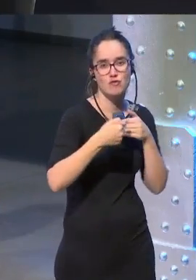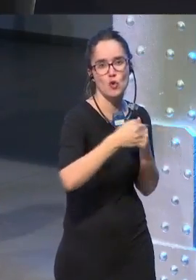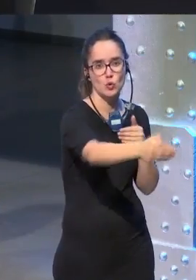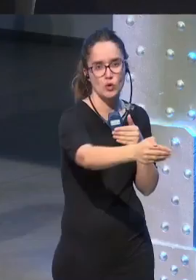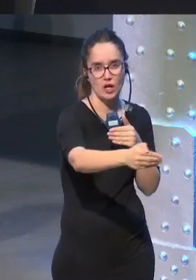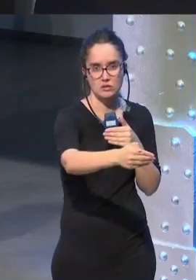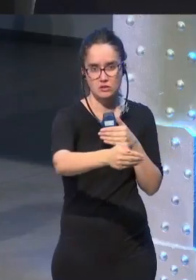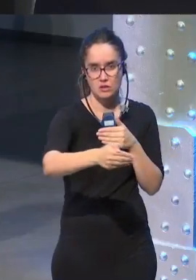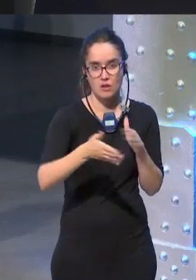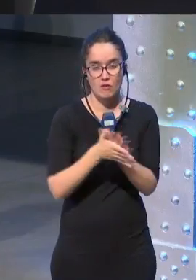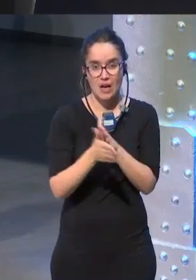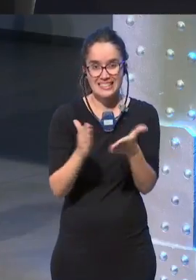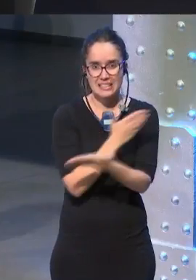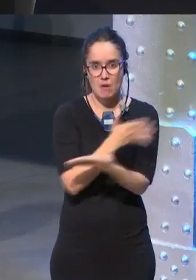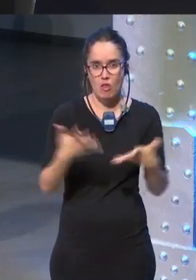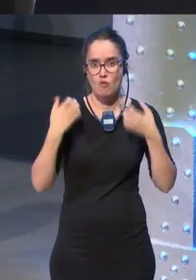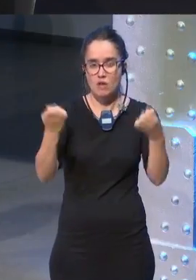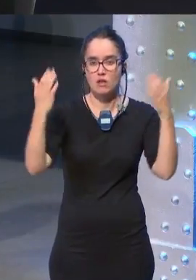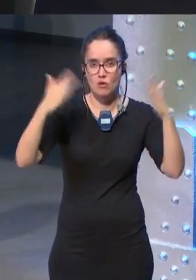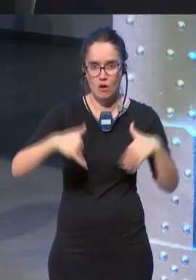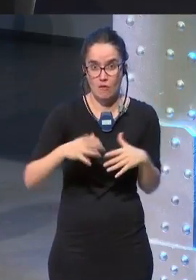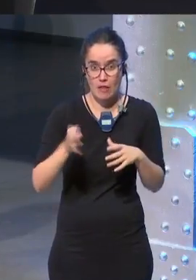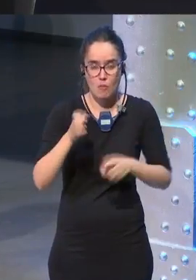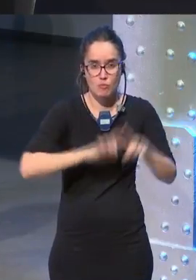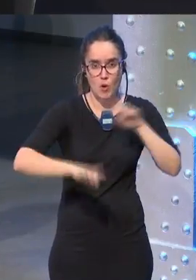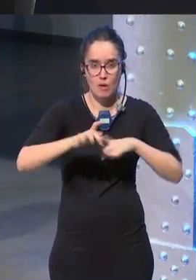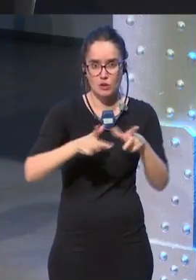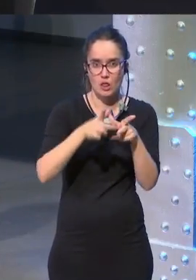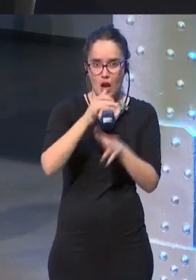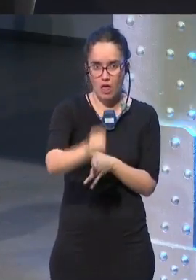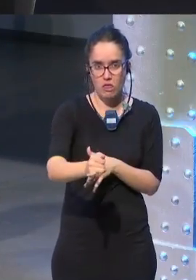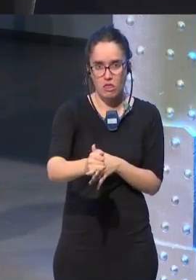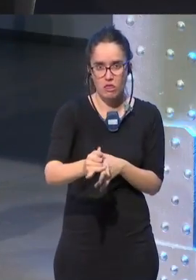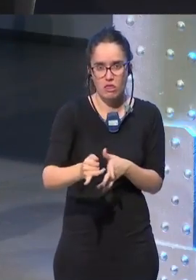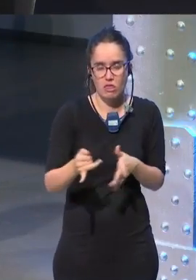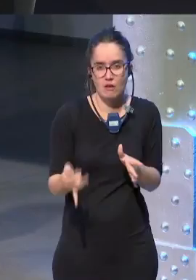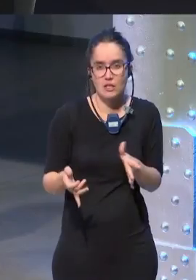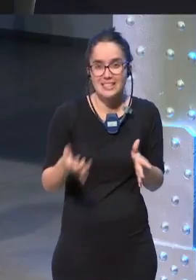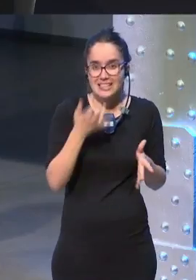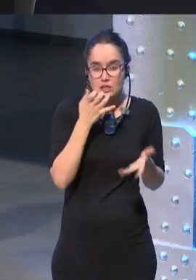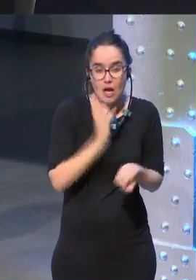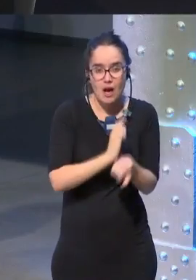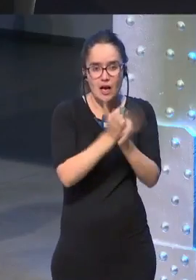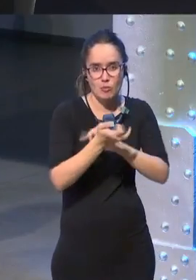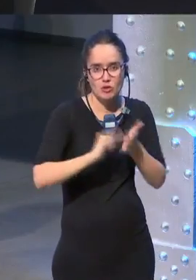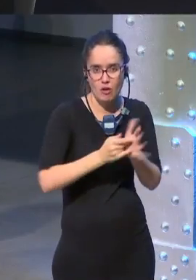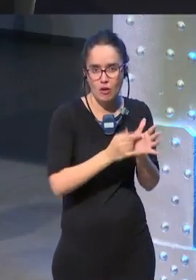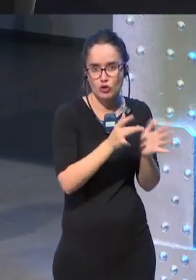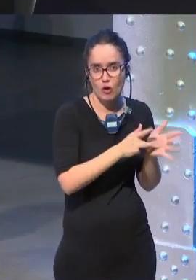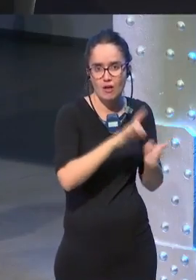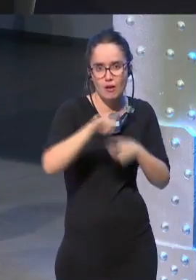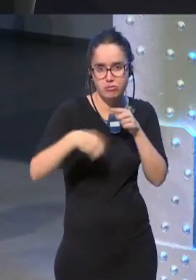y no hay tanta brecha realmente. Evidentemente tenemos problemas sociales siempre que hay un cambio tecnológico.